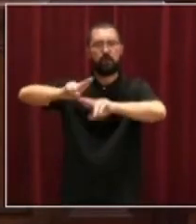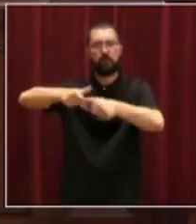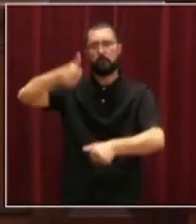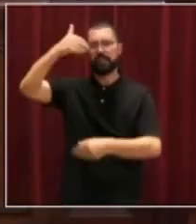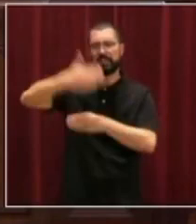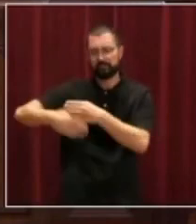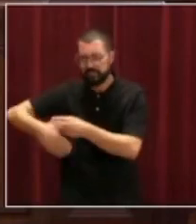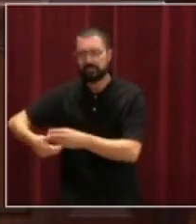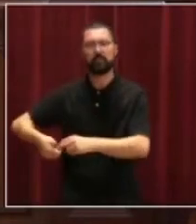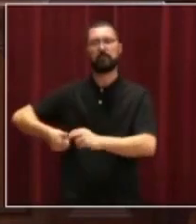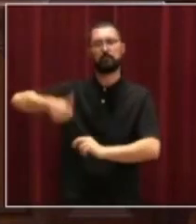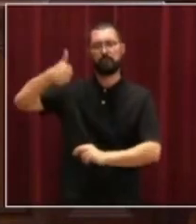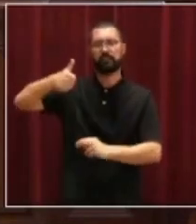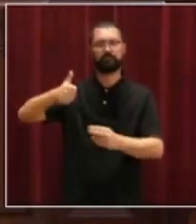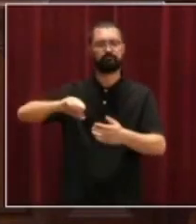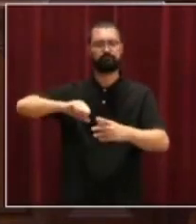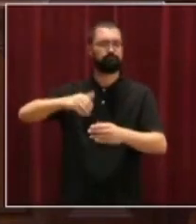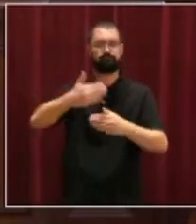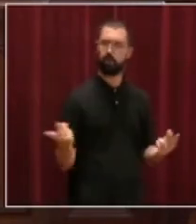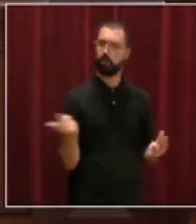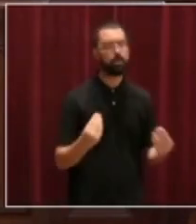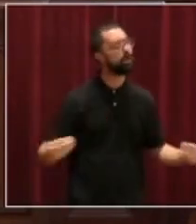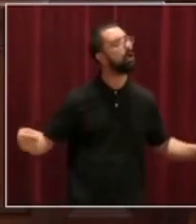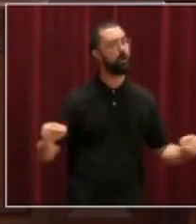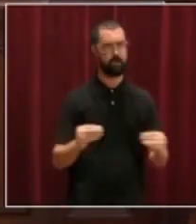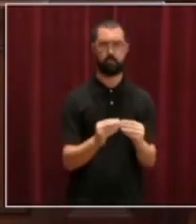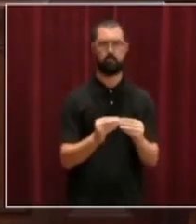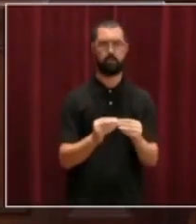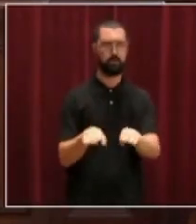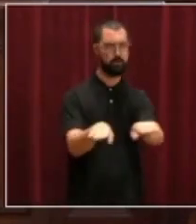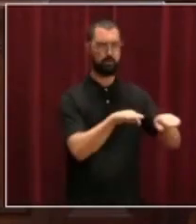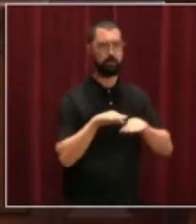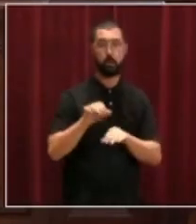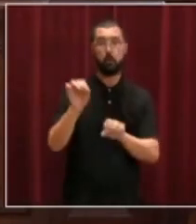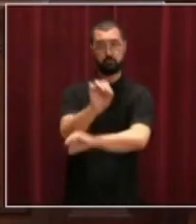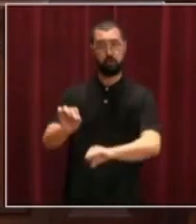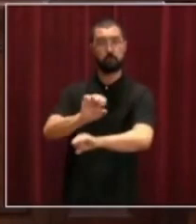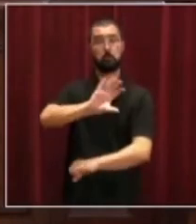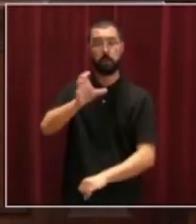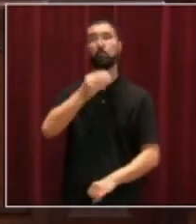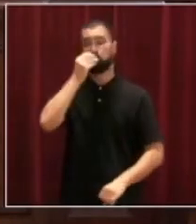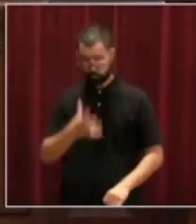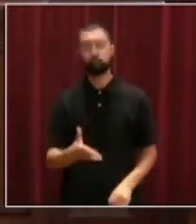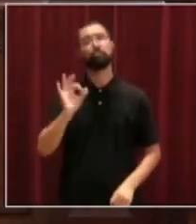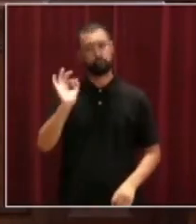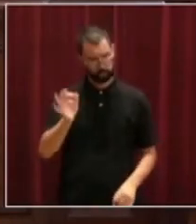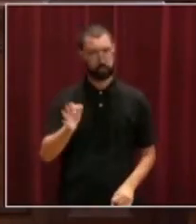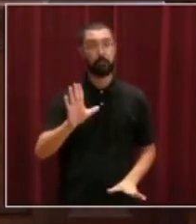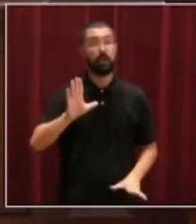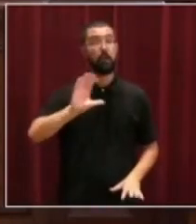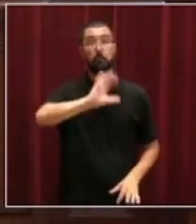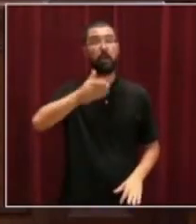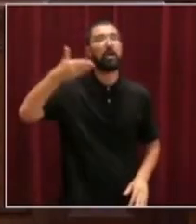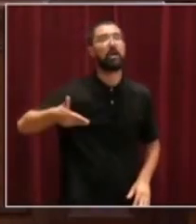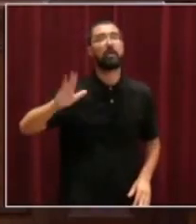limitaciones y con más restricciones proteger menorca está muy bien pero lo más importante de menorca